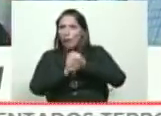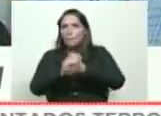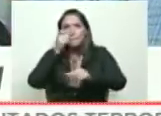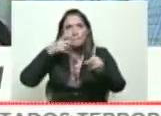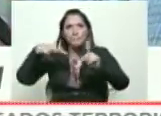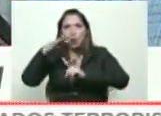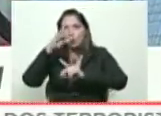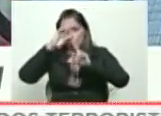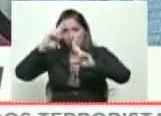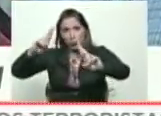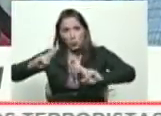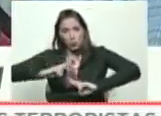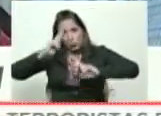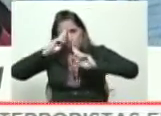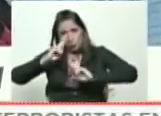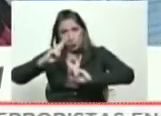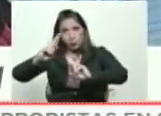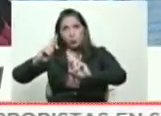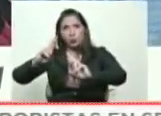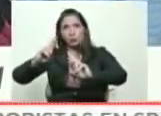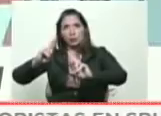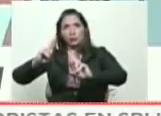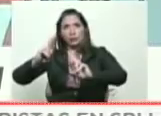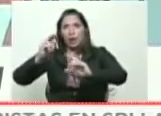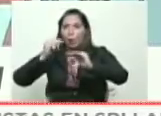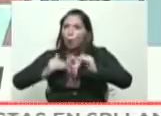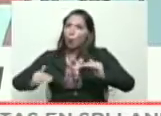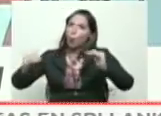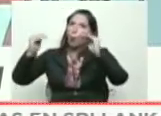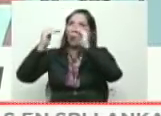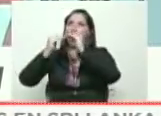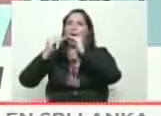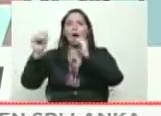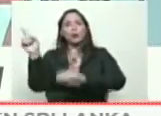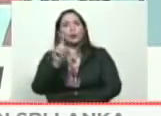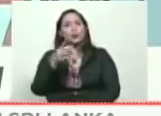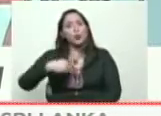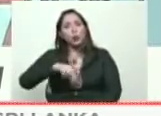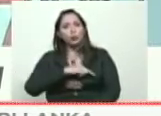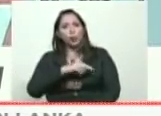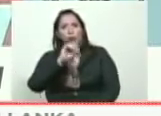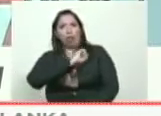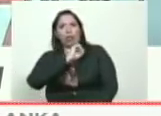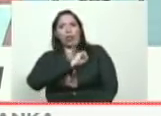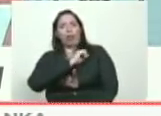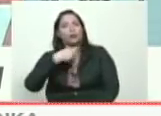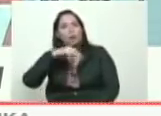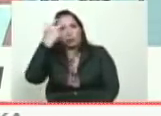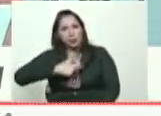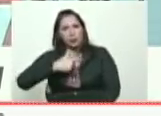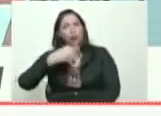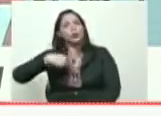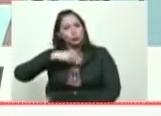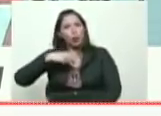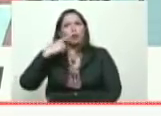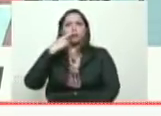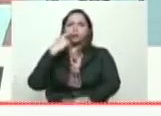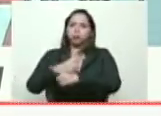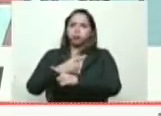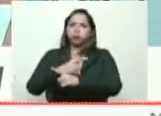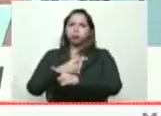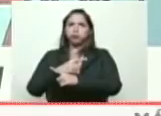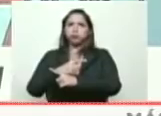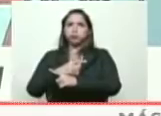respeto mutuo, de un pueblo que decidió ser libre. Nosotros no vamos a titubear en nuestra posición. Nosotros ya tomamos una decisión y quemamos las